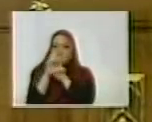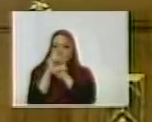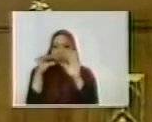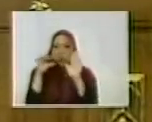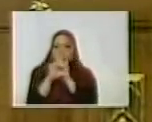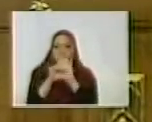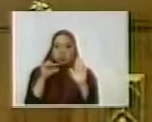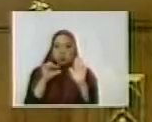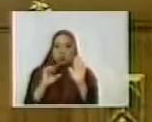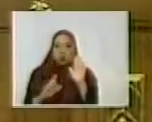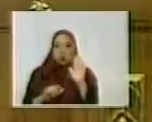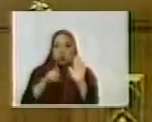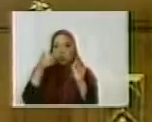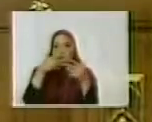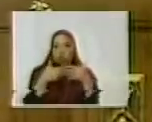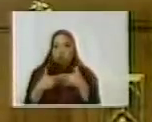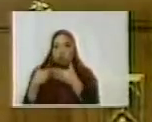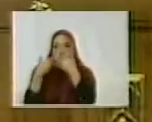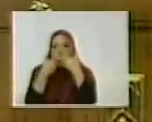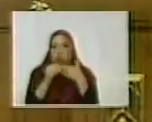con una superintendencia,